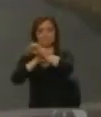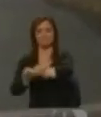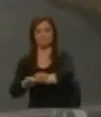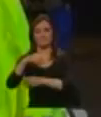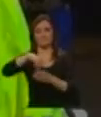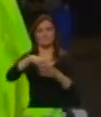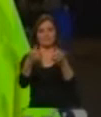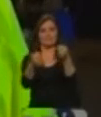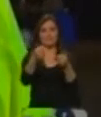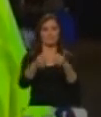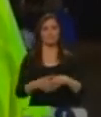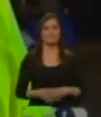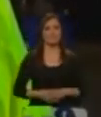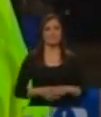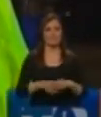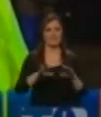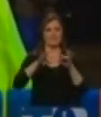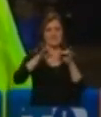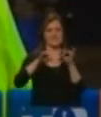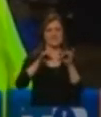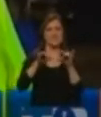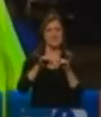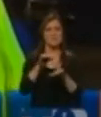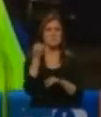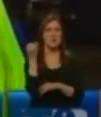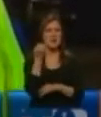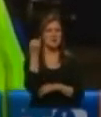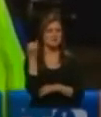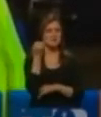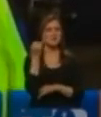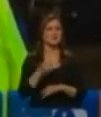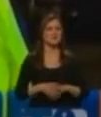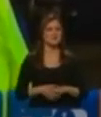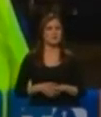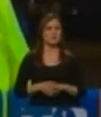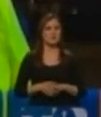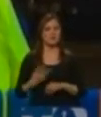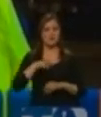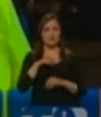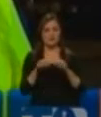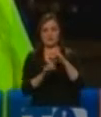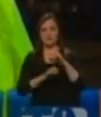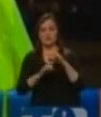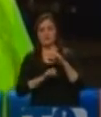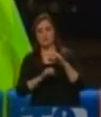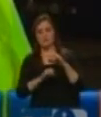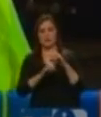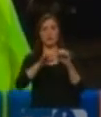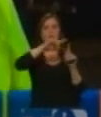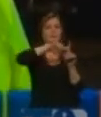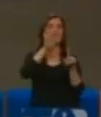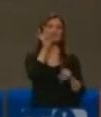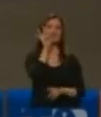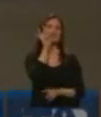el automotor. Con una sustancia vegetal verdosa que luego de la prueba preliminar de campo pues nos dio positivo